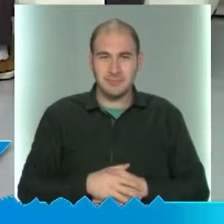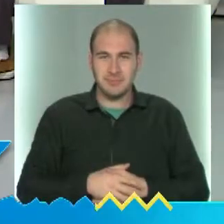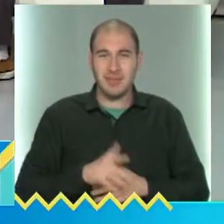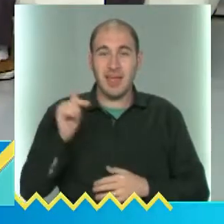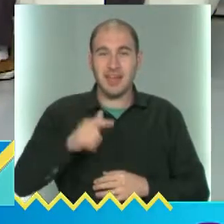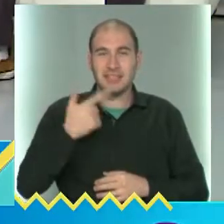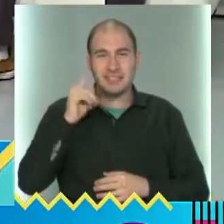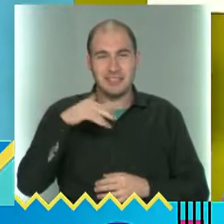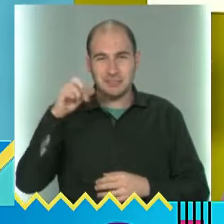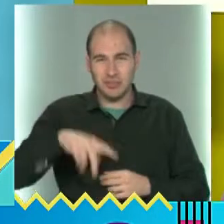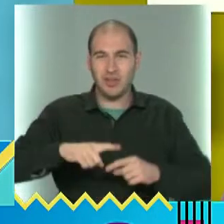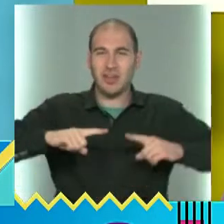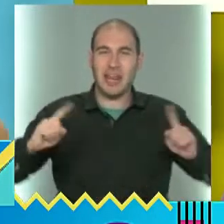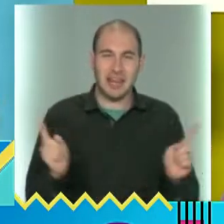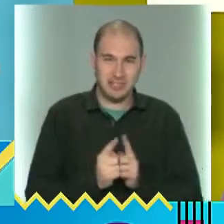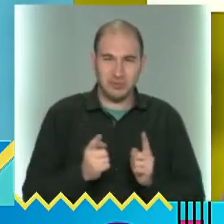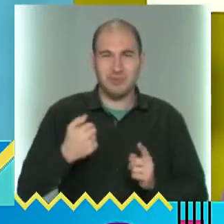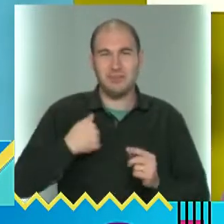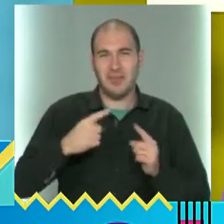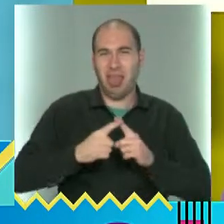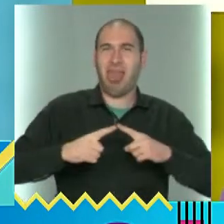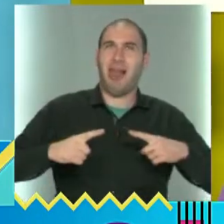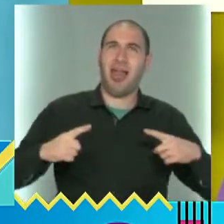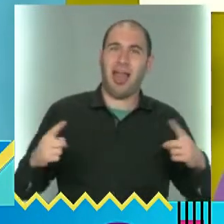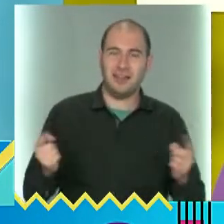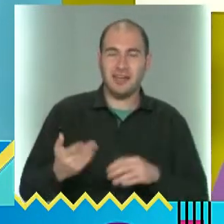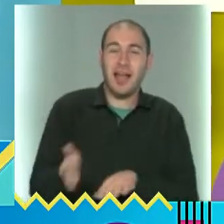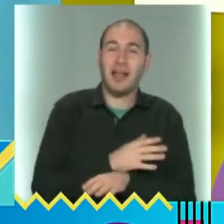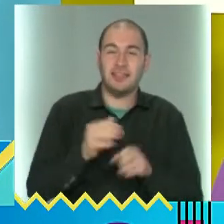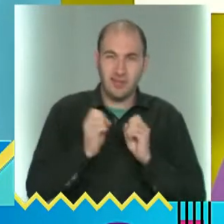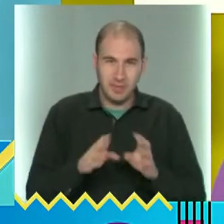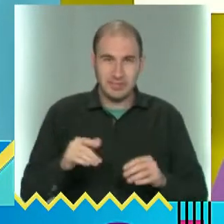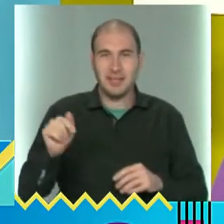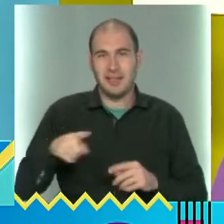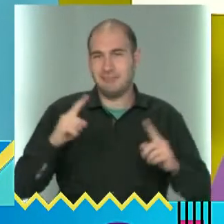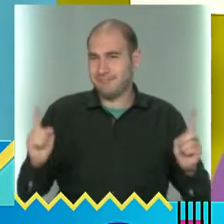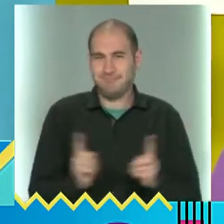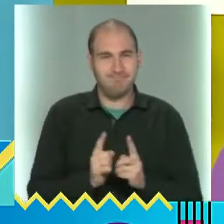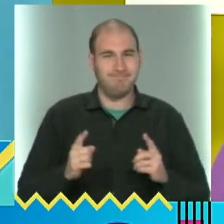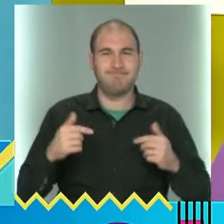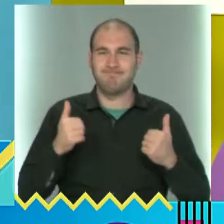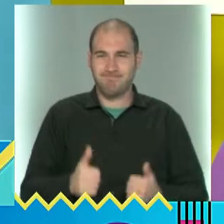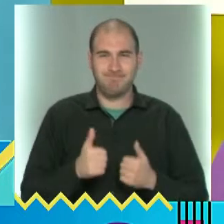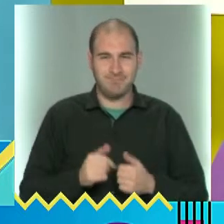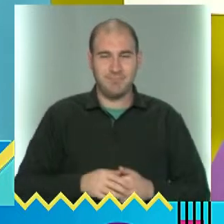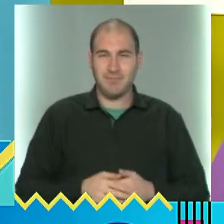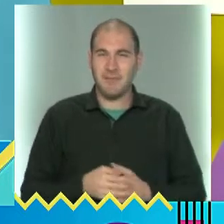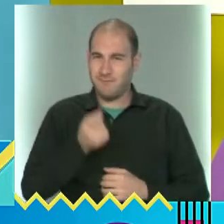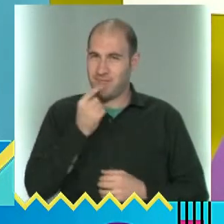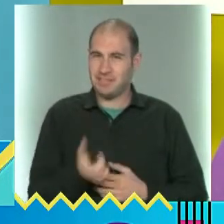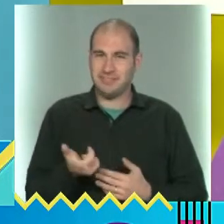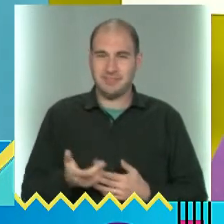Bueno, los Simpsons resumieron lo que yo hice re extenso recién, antes de que empezara. Bueno, lo resumieron de una manera muy